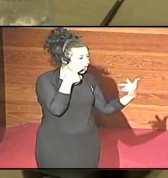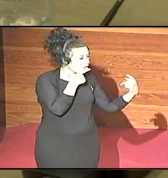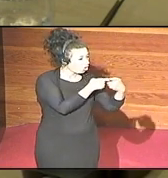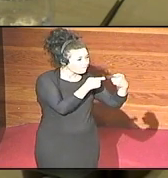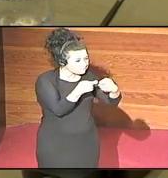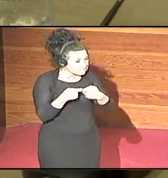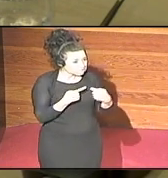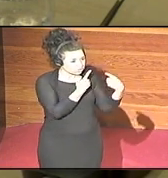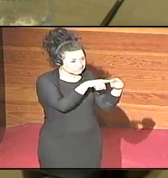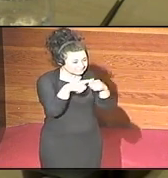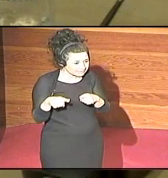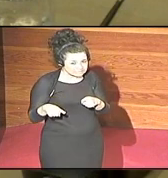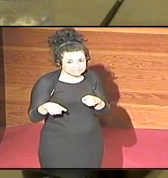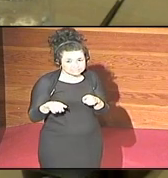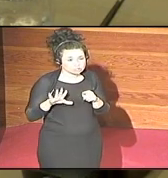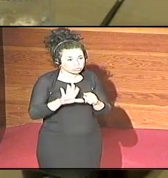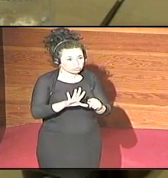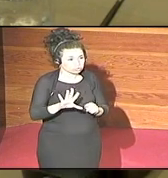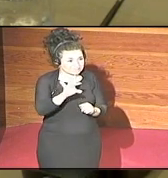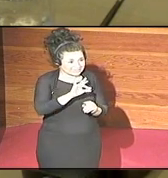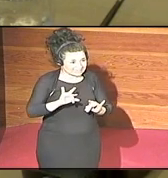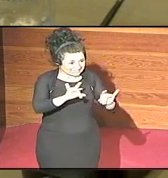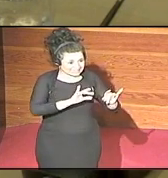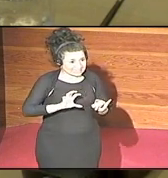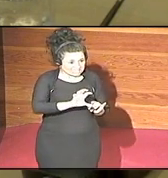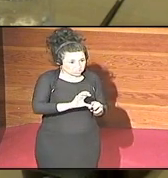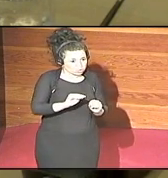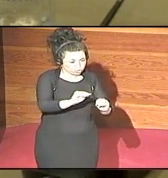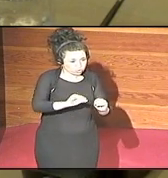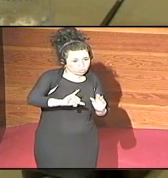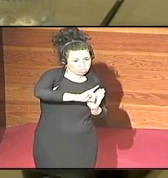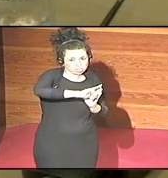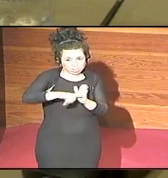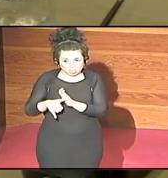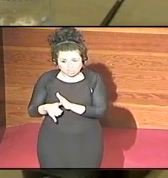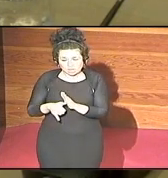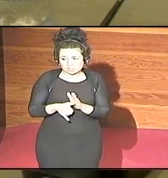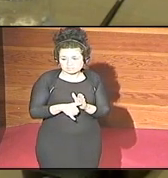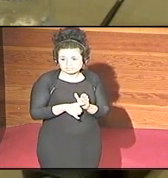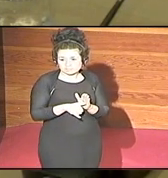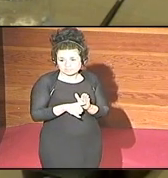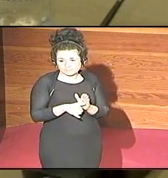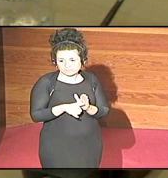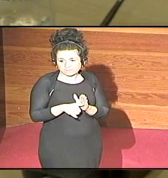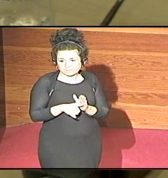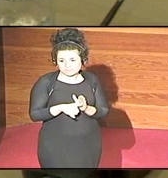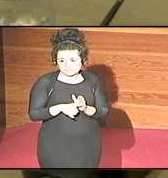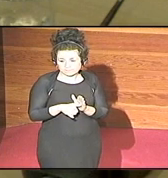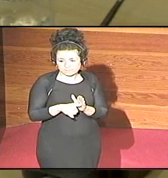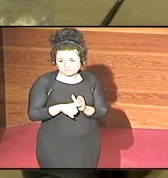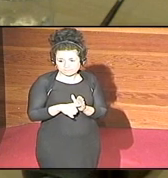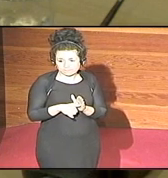zonas de su propio territorio, incluso con otras